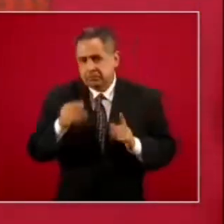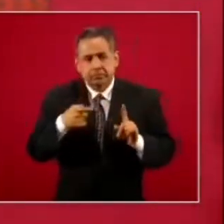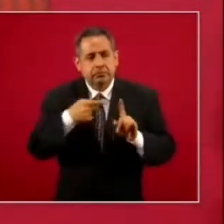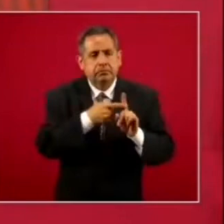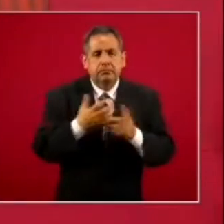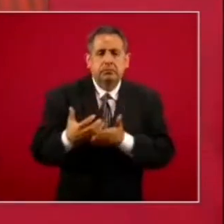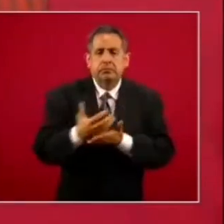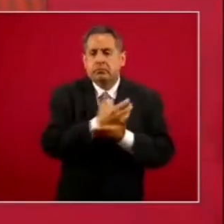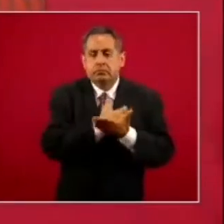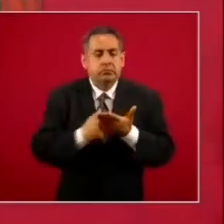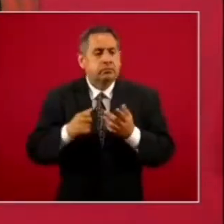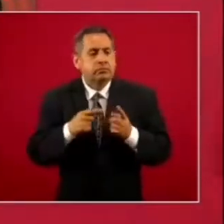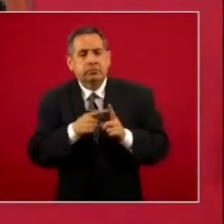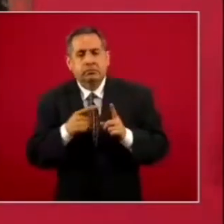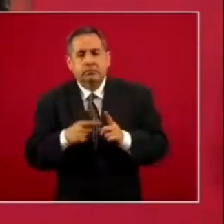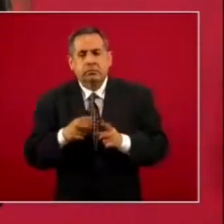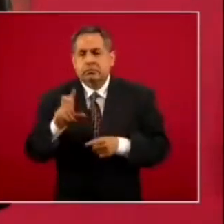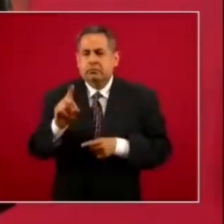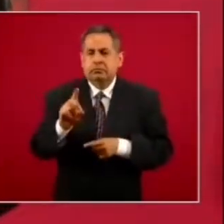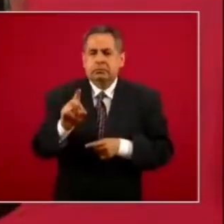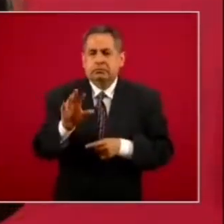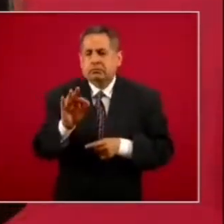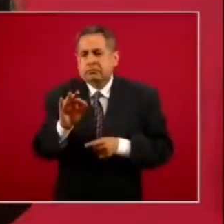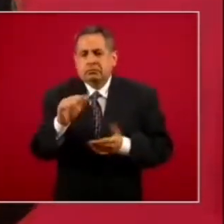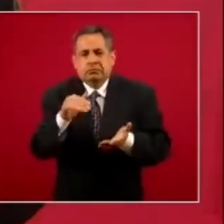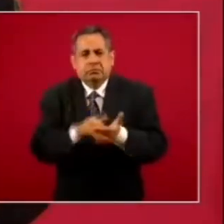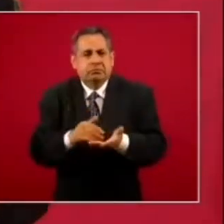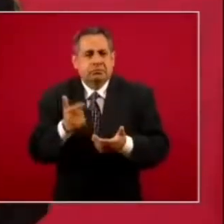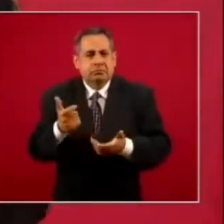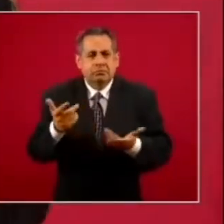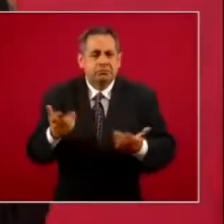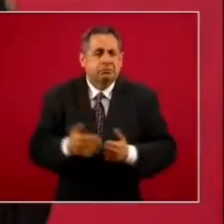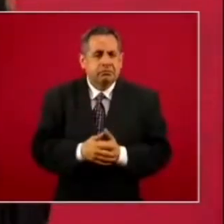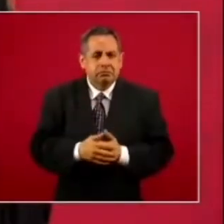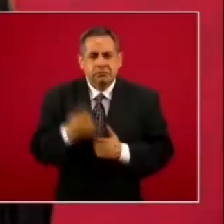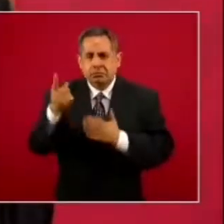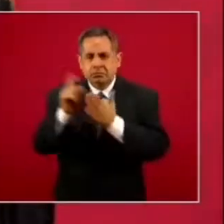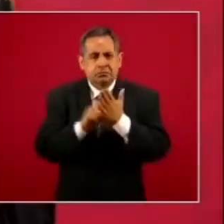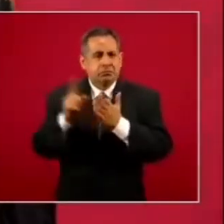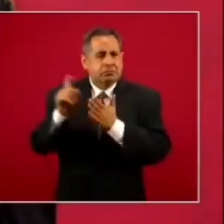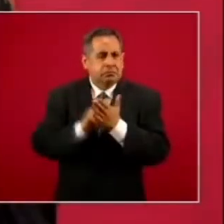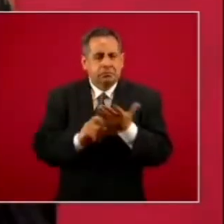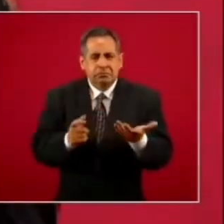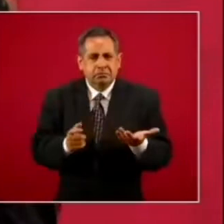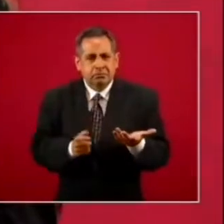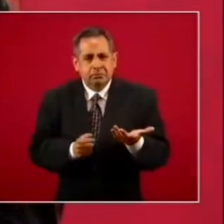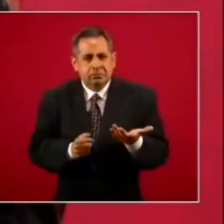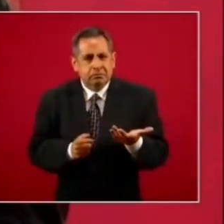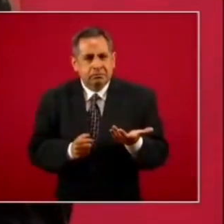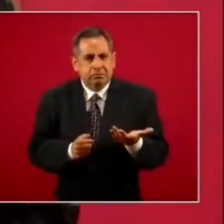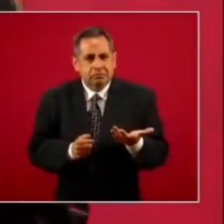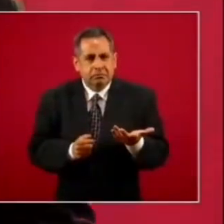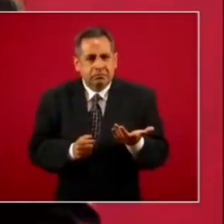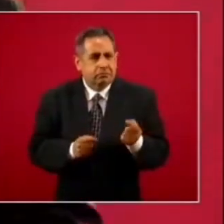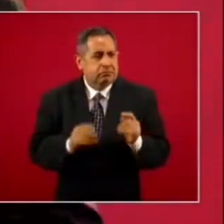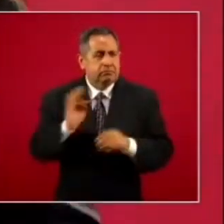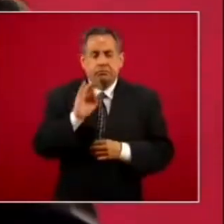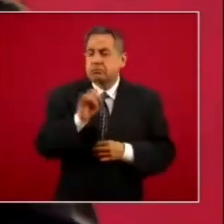gane 30, 40 mil pesos al mes y